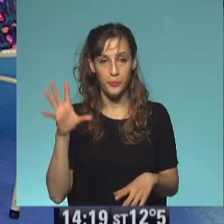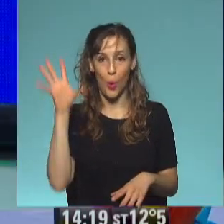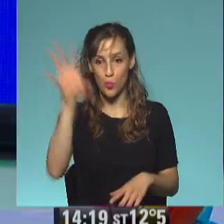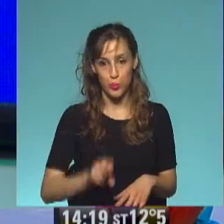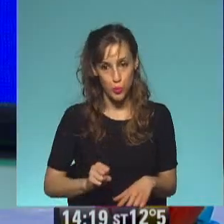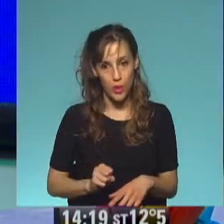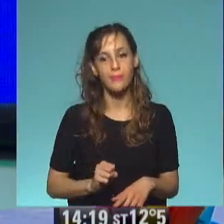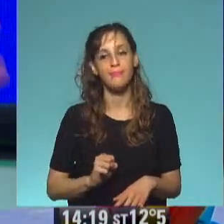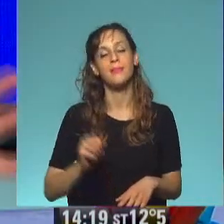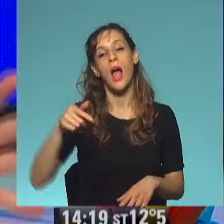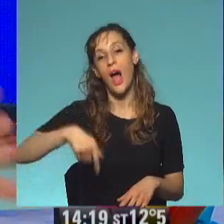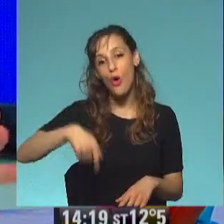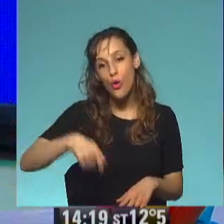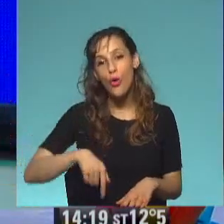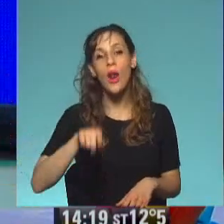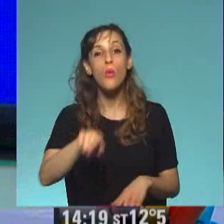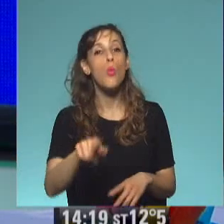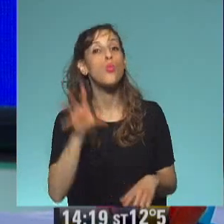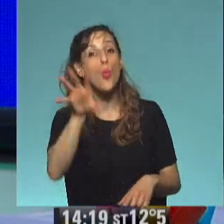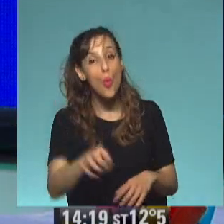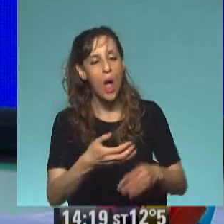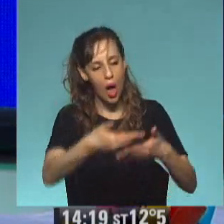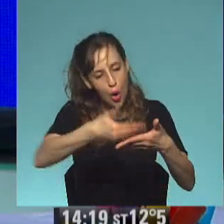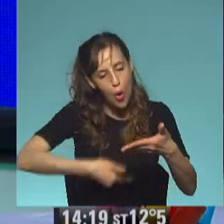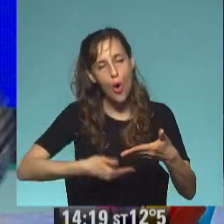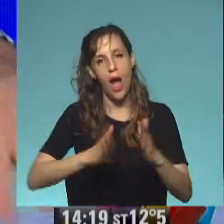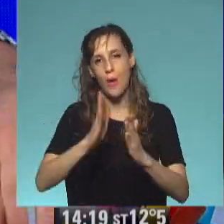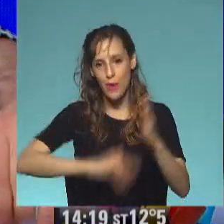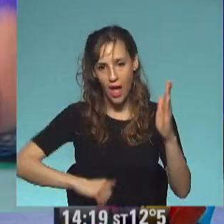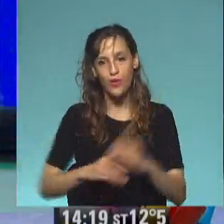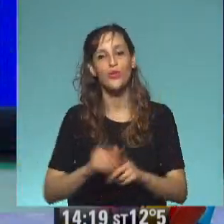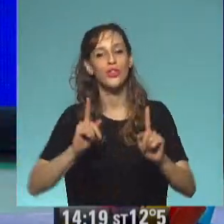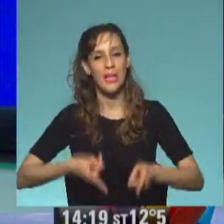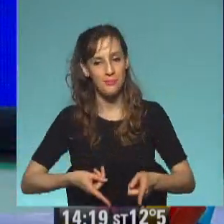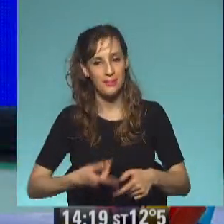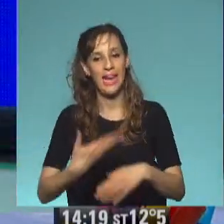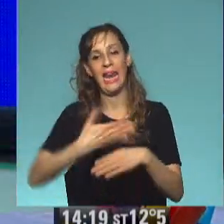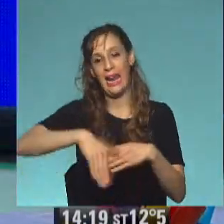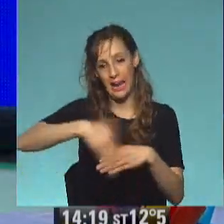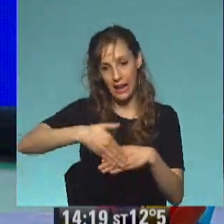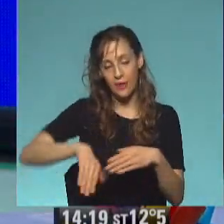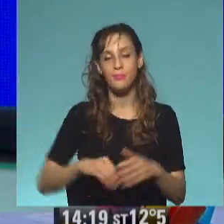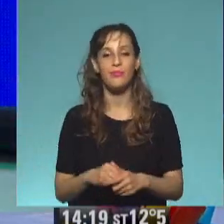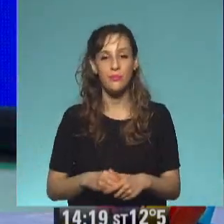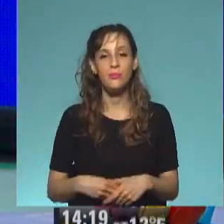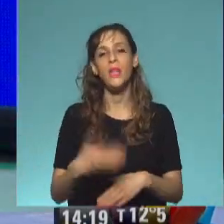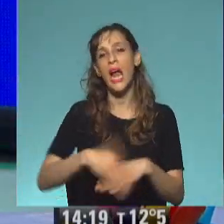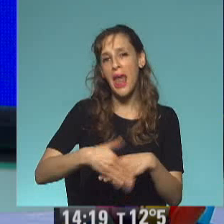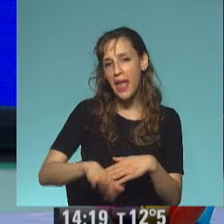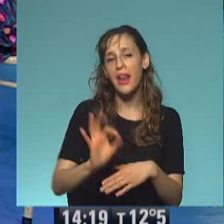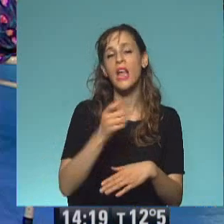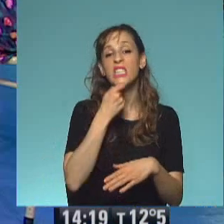ahí en casa vamos preparando una hoja en blanco. Si tienen a mano una regla. Ahí está, regla. O algo recto, como puede ser el